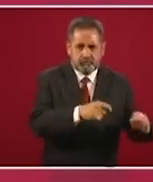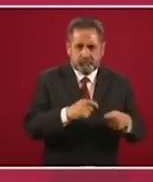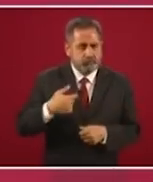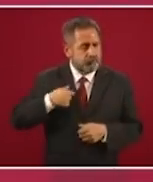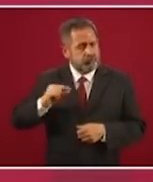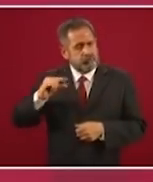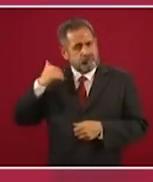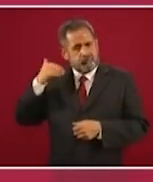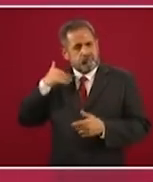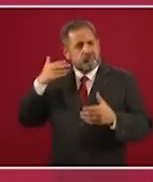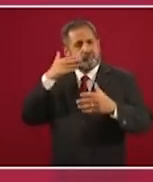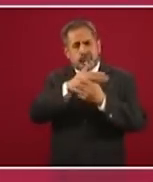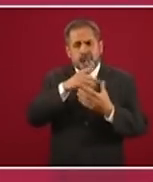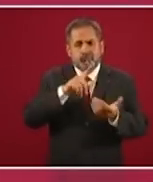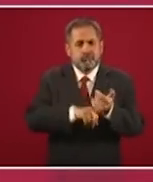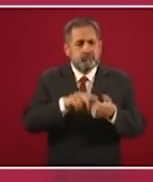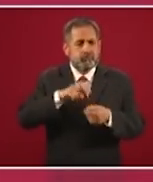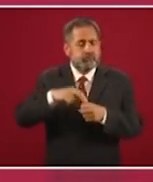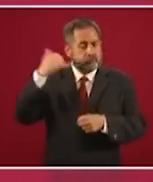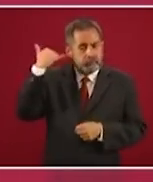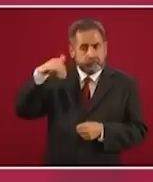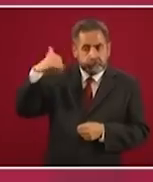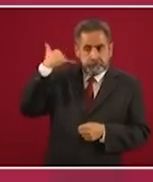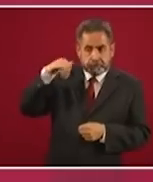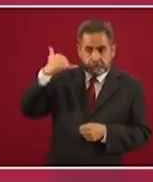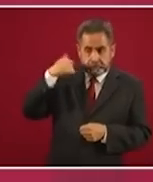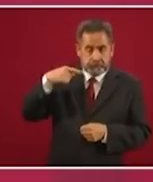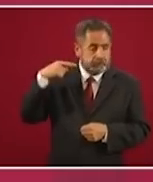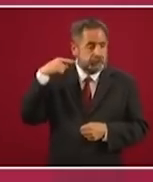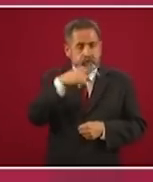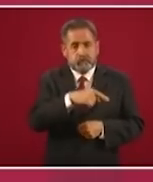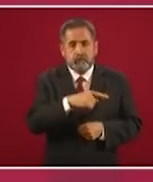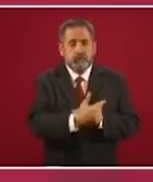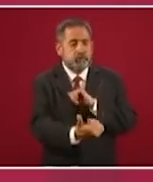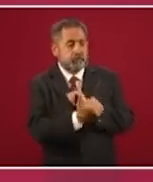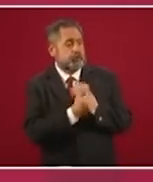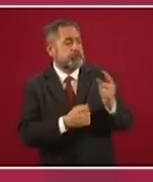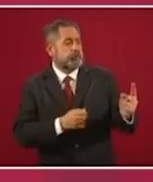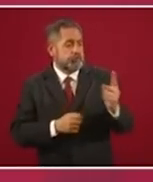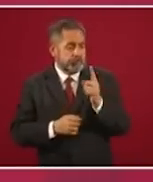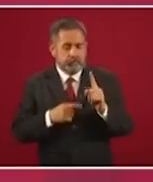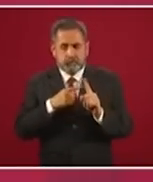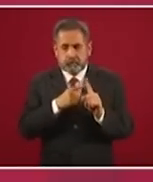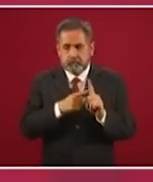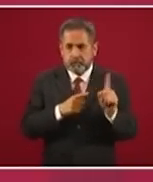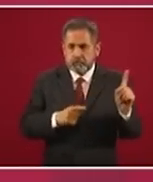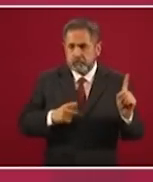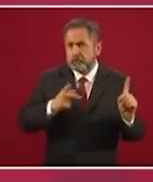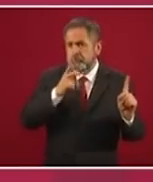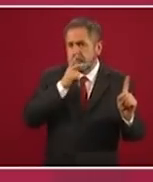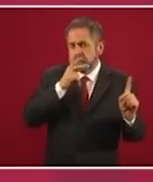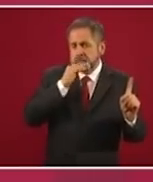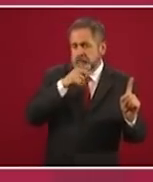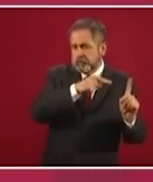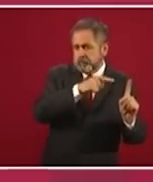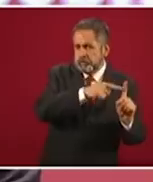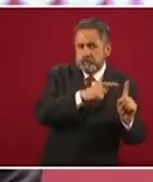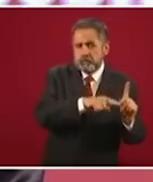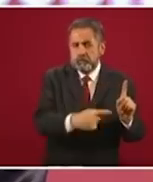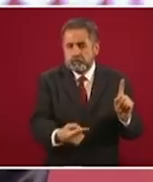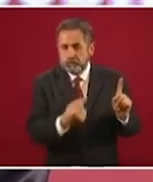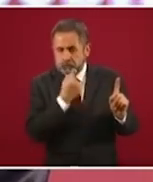ir a la península de Yucatán y se me acercó un padre de un